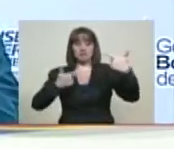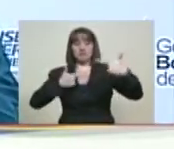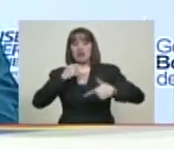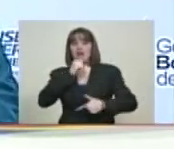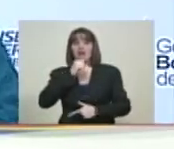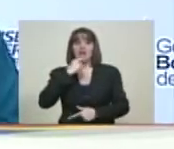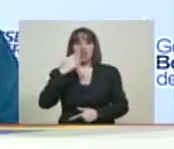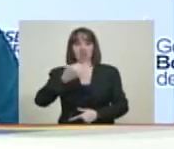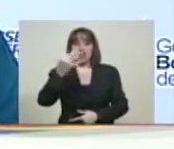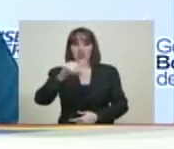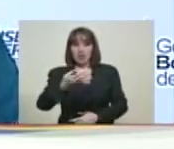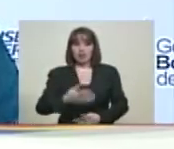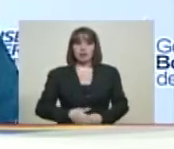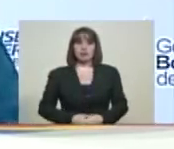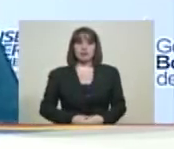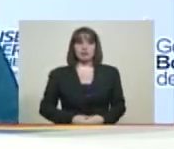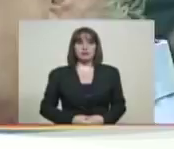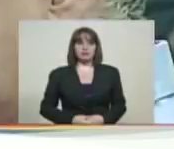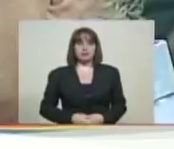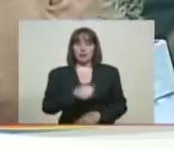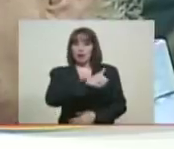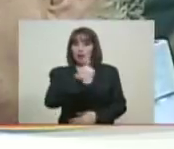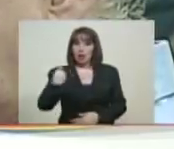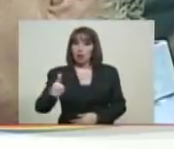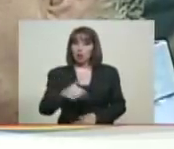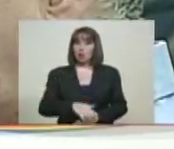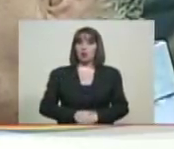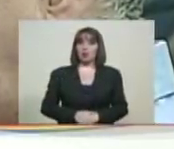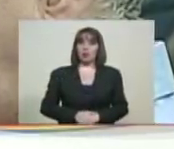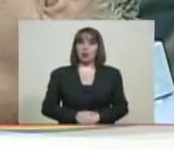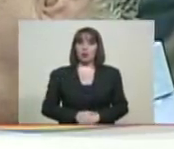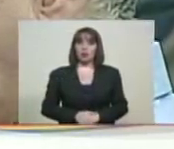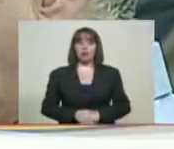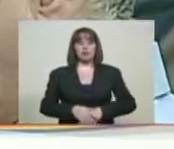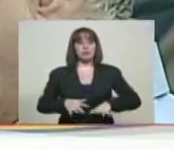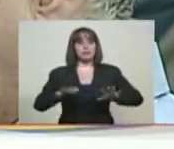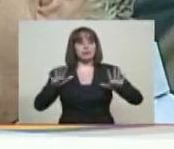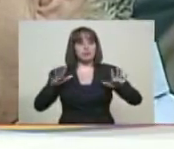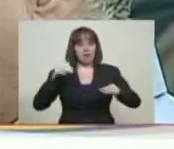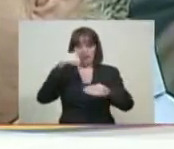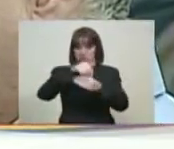verdad de cada quien en el campo electoral cuando toque